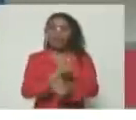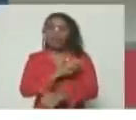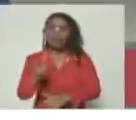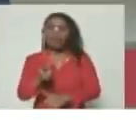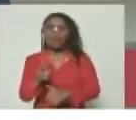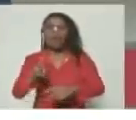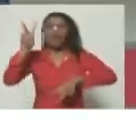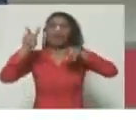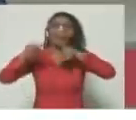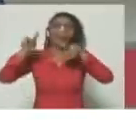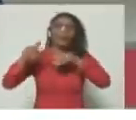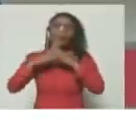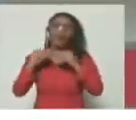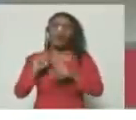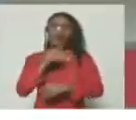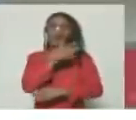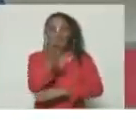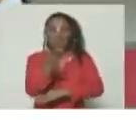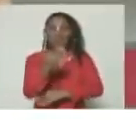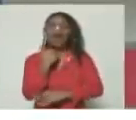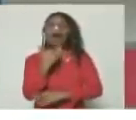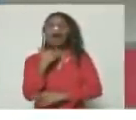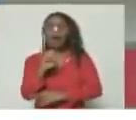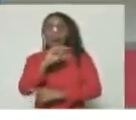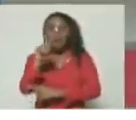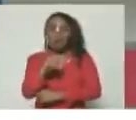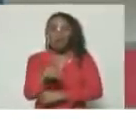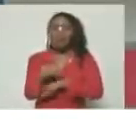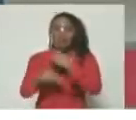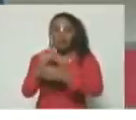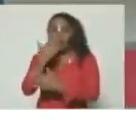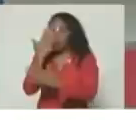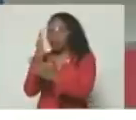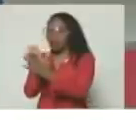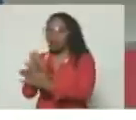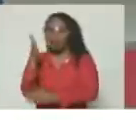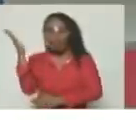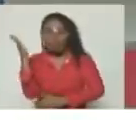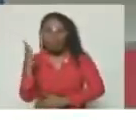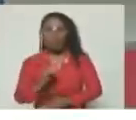todo y le hagan todas las preguntas que ustedes quieran. Y a la ministra de Interior.